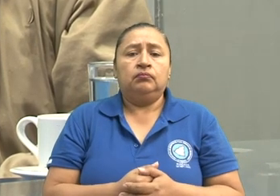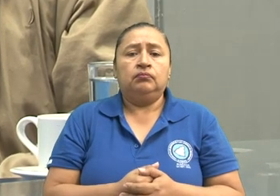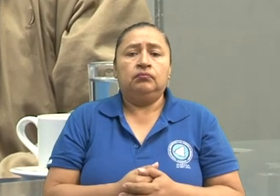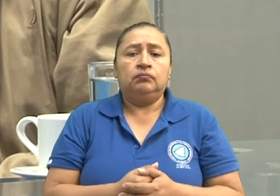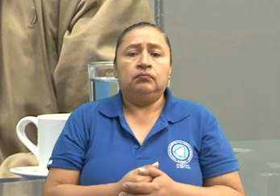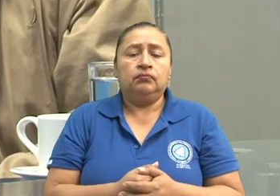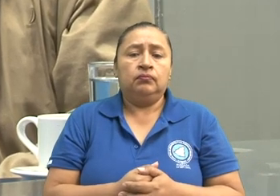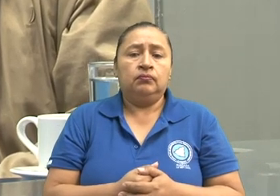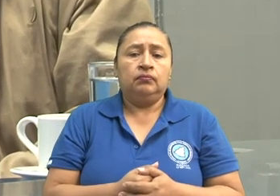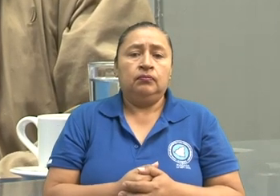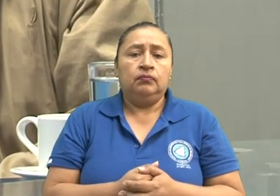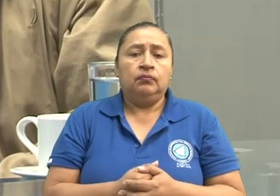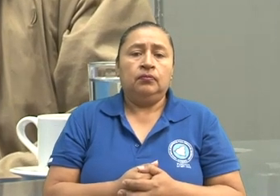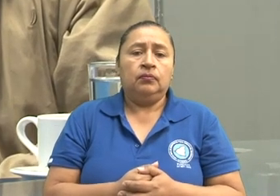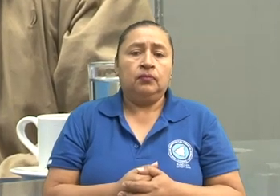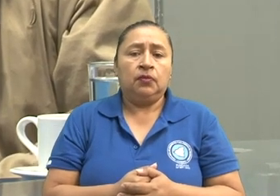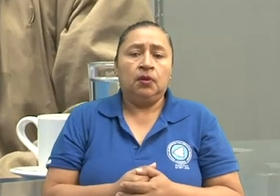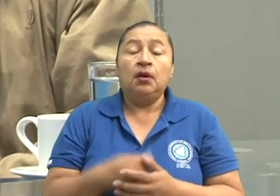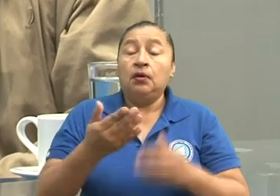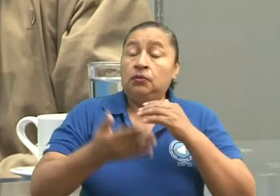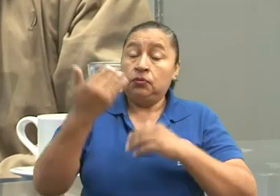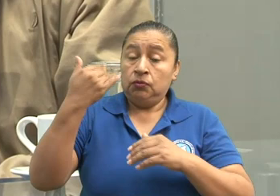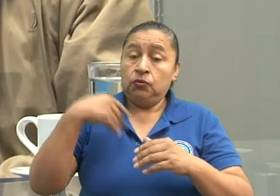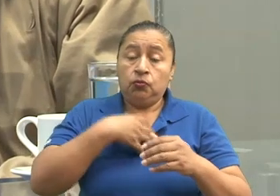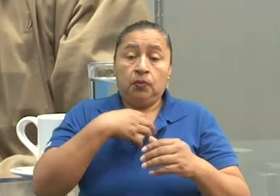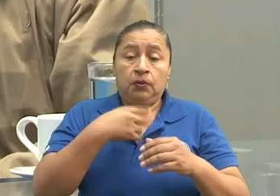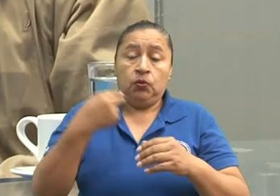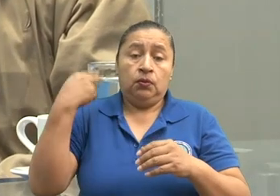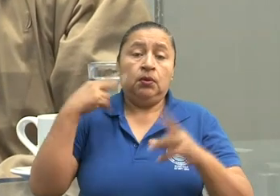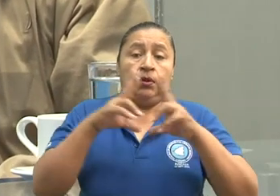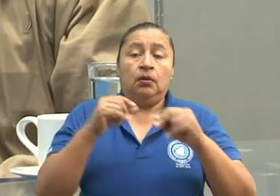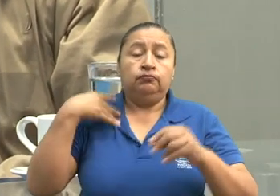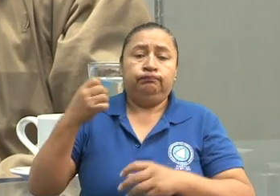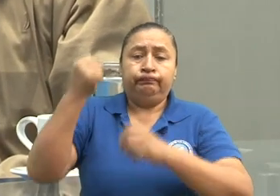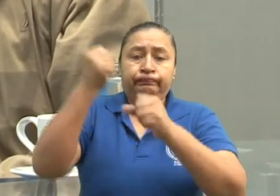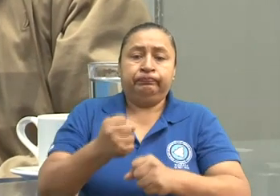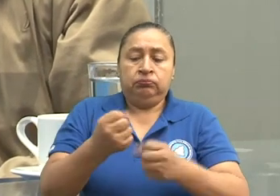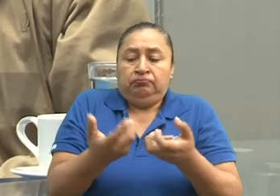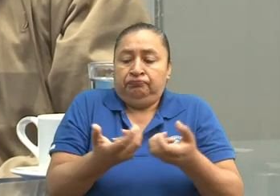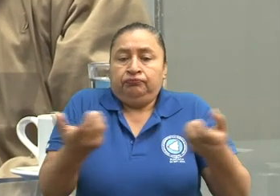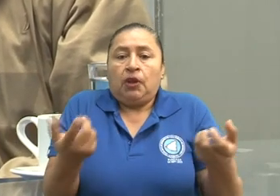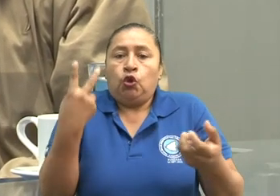estuvo dominada por los sectores oligárquicos desde la independencia. O sea, Nicaragua hasta